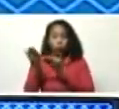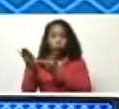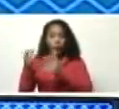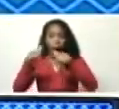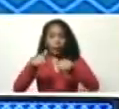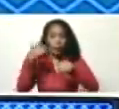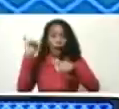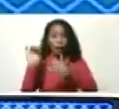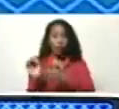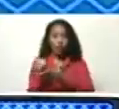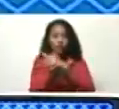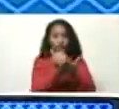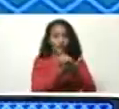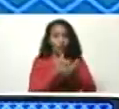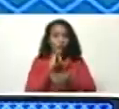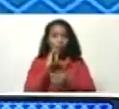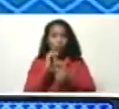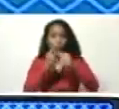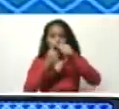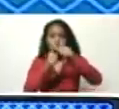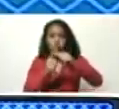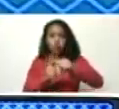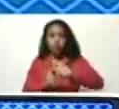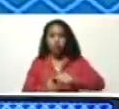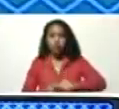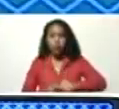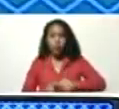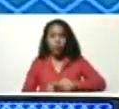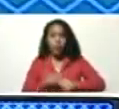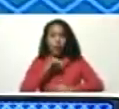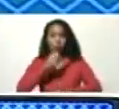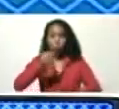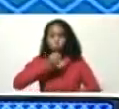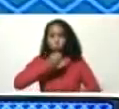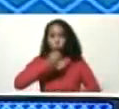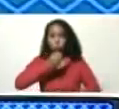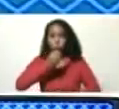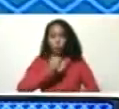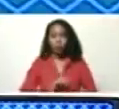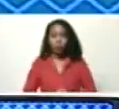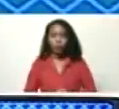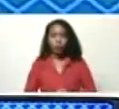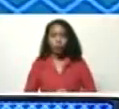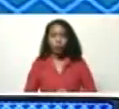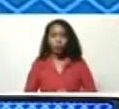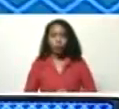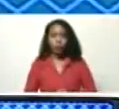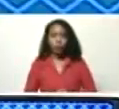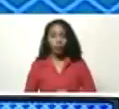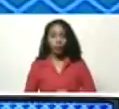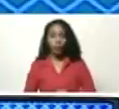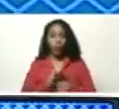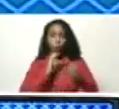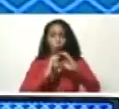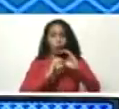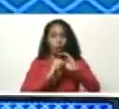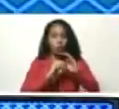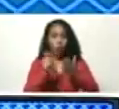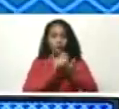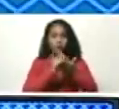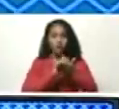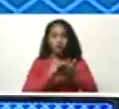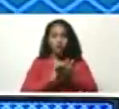está la recopilación de los reportajes de medios de comunicación